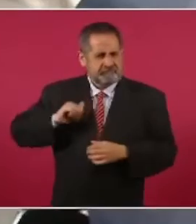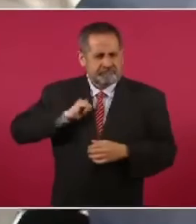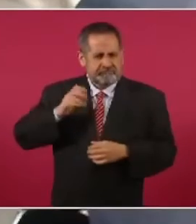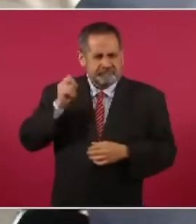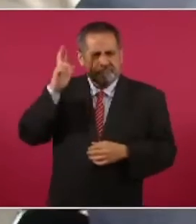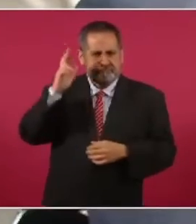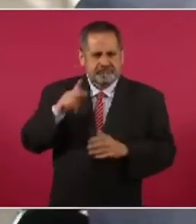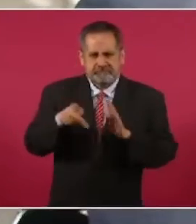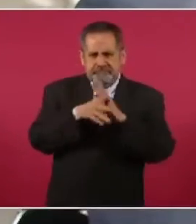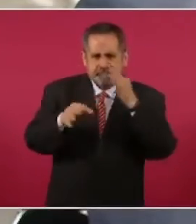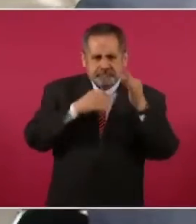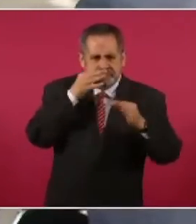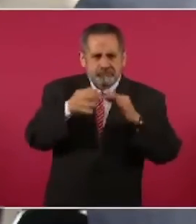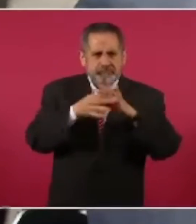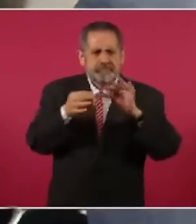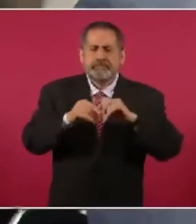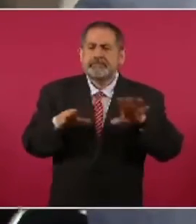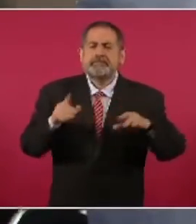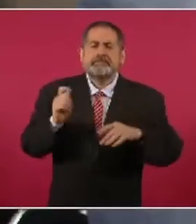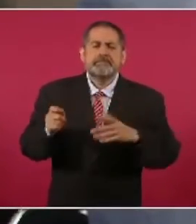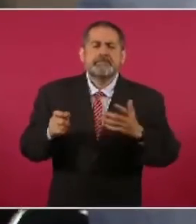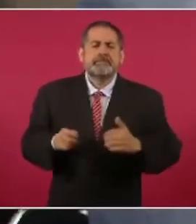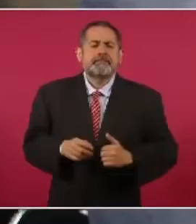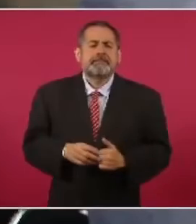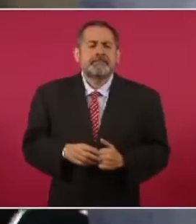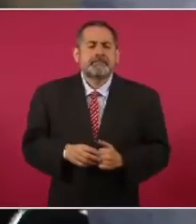del periodismo